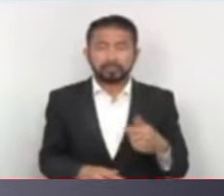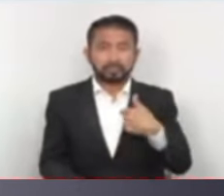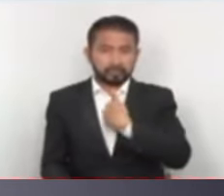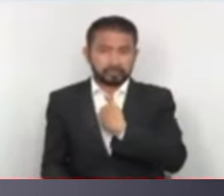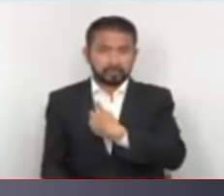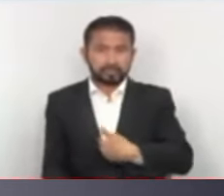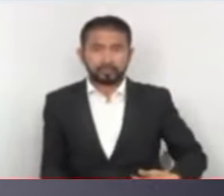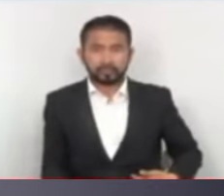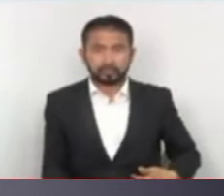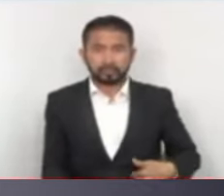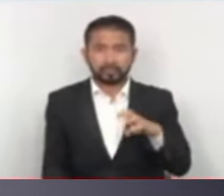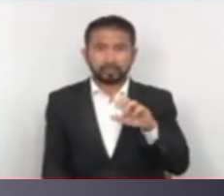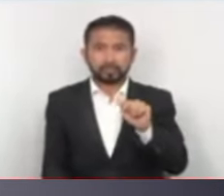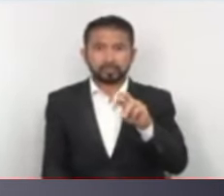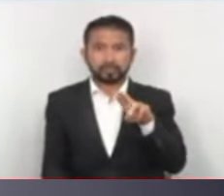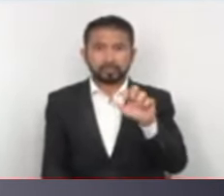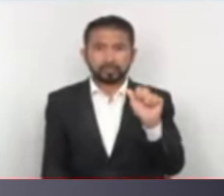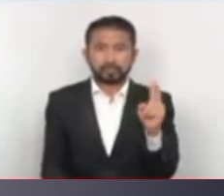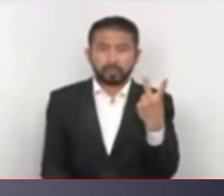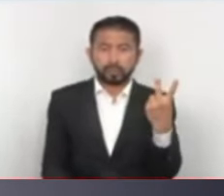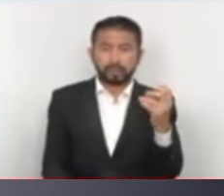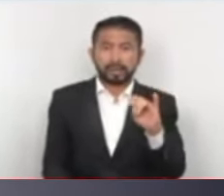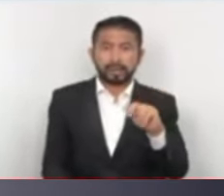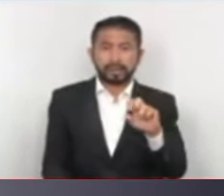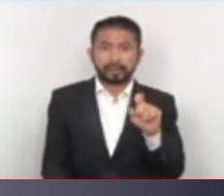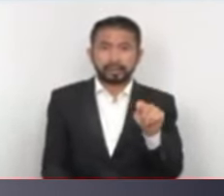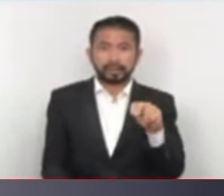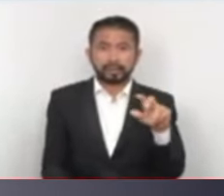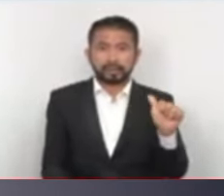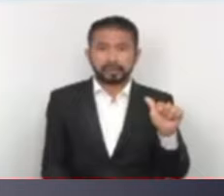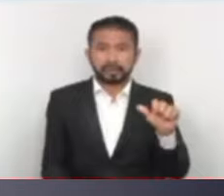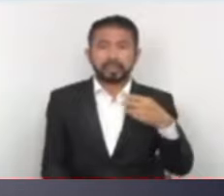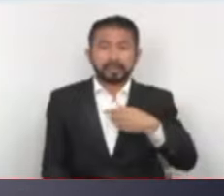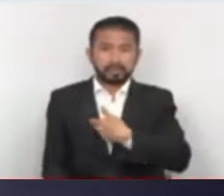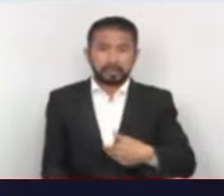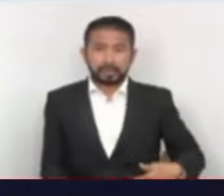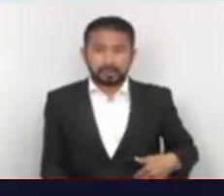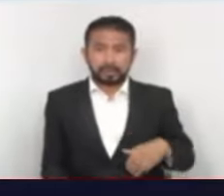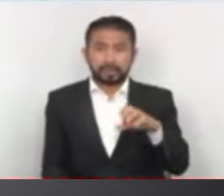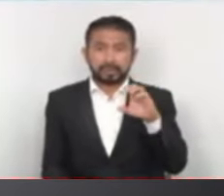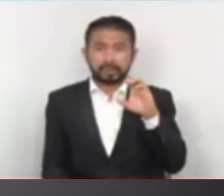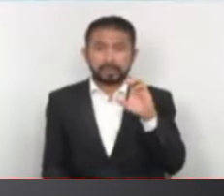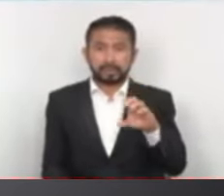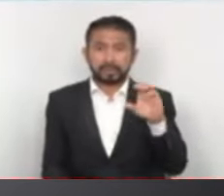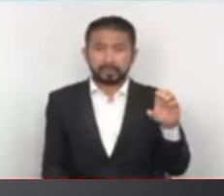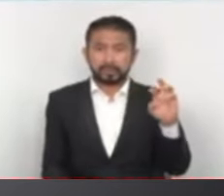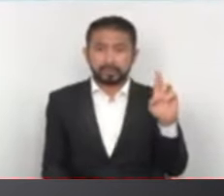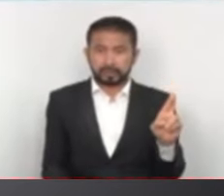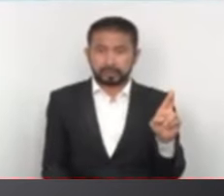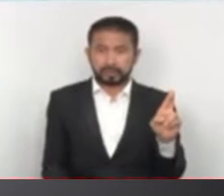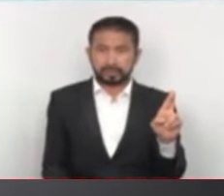presidenta de la Cámara de Segunda Instancia y presidenta de la Corte de Cuentas actualmente. Buenas tardes.